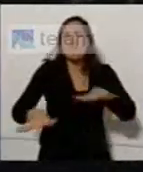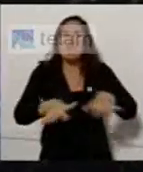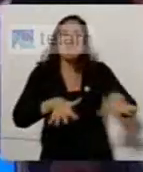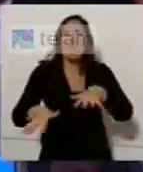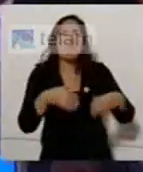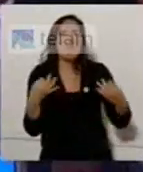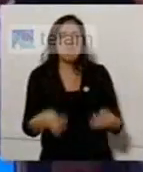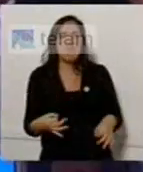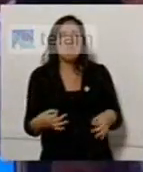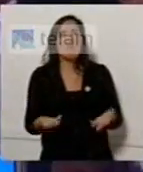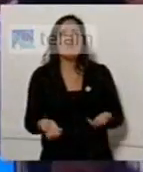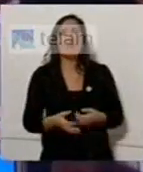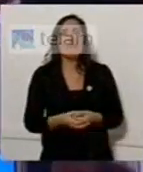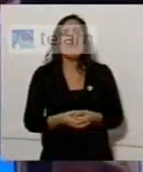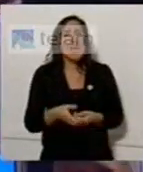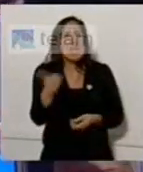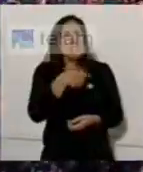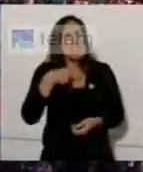¿saben qué?